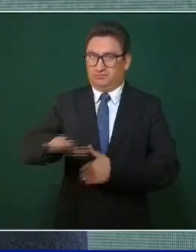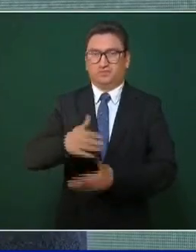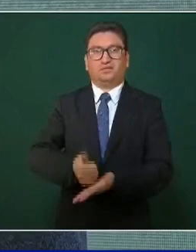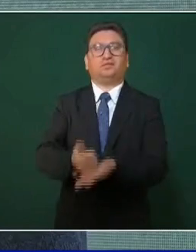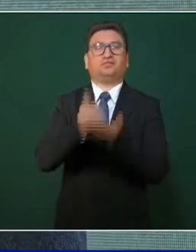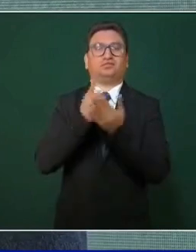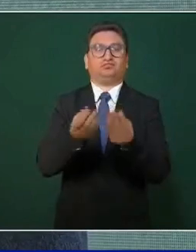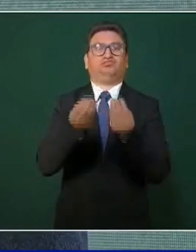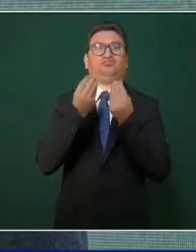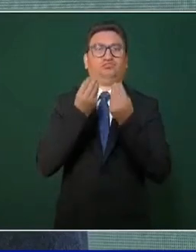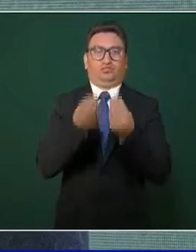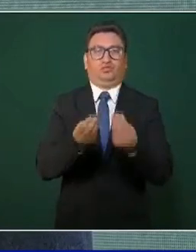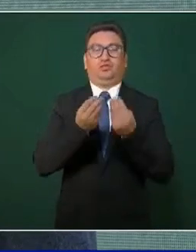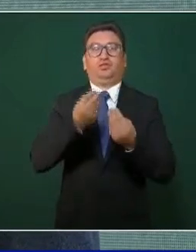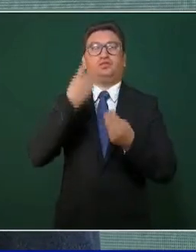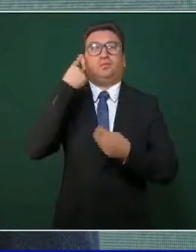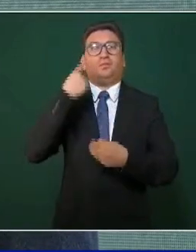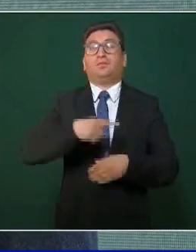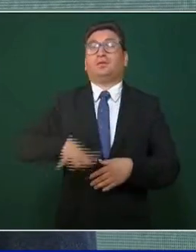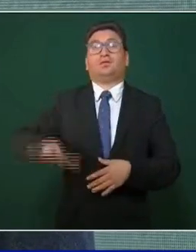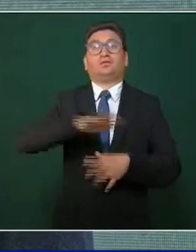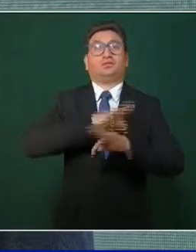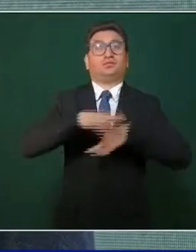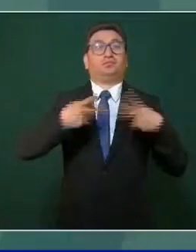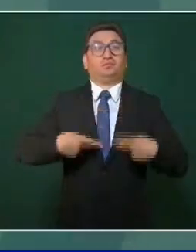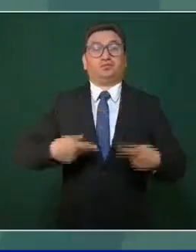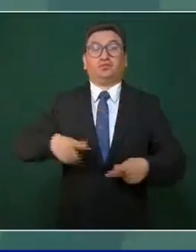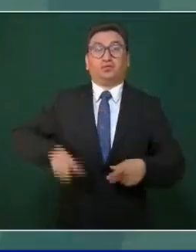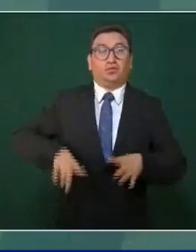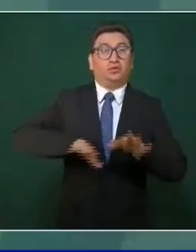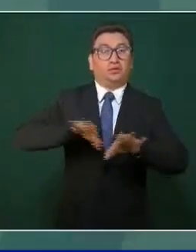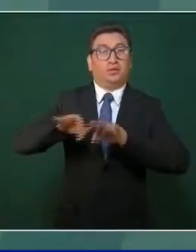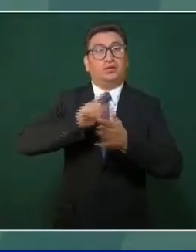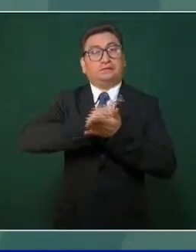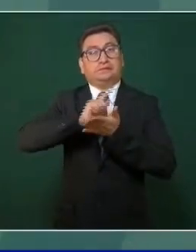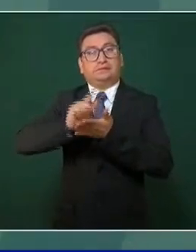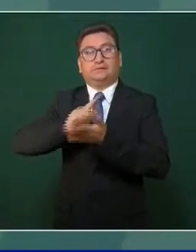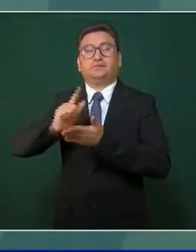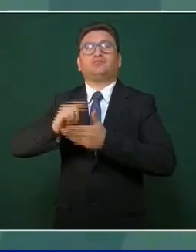se va a purificar la vida pública, vamos a salir adelante,